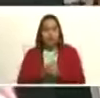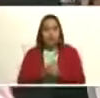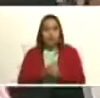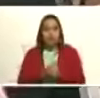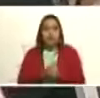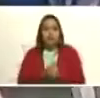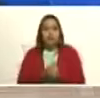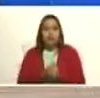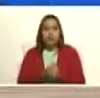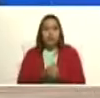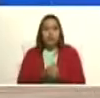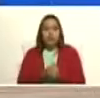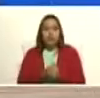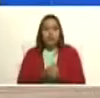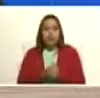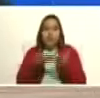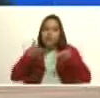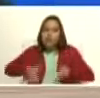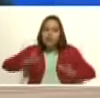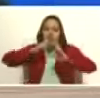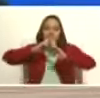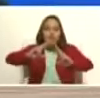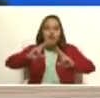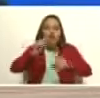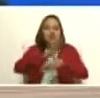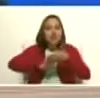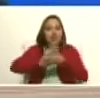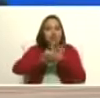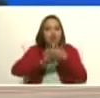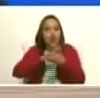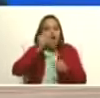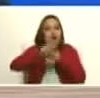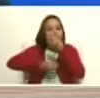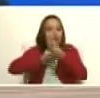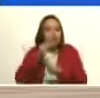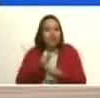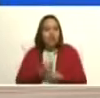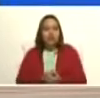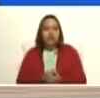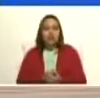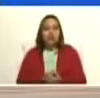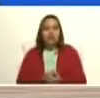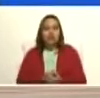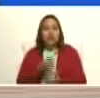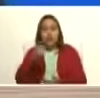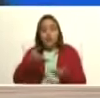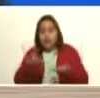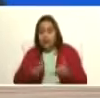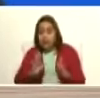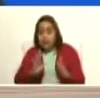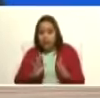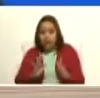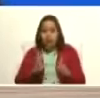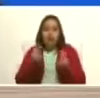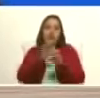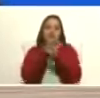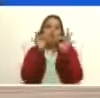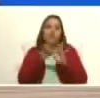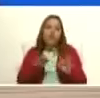parturienta de respuestas, soluciones y de creación parturienta de un nuevo